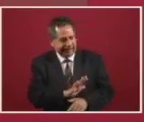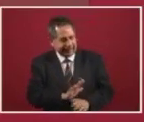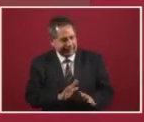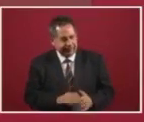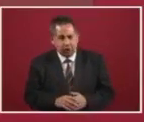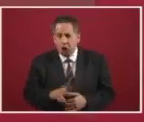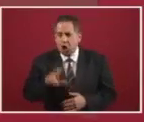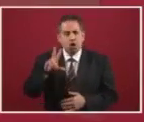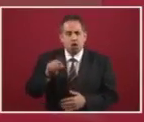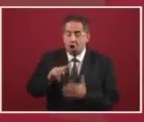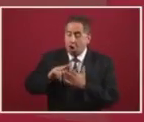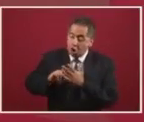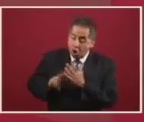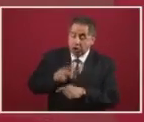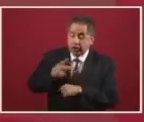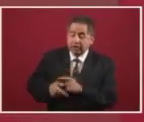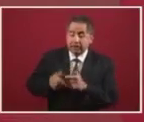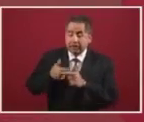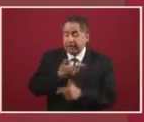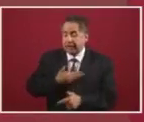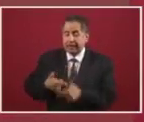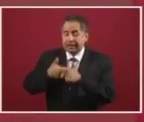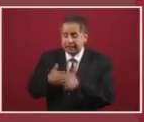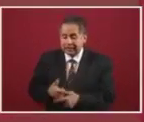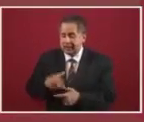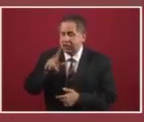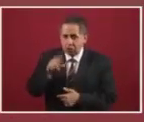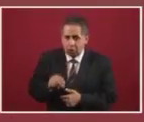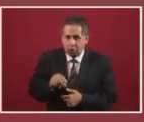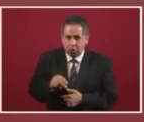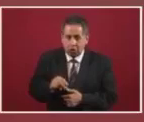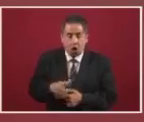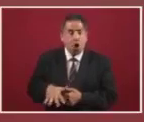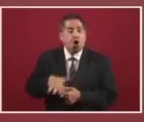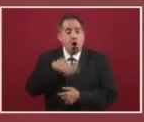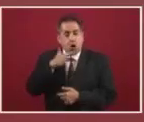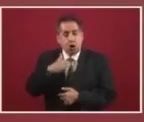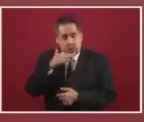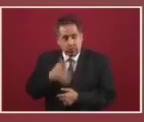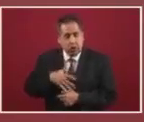No reelección y no corrupción,